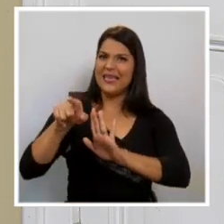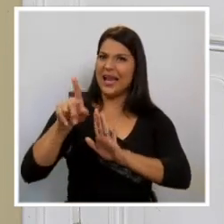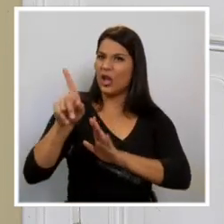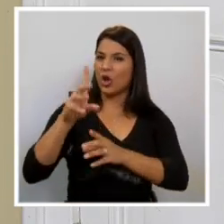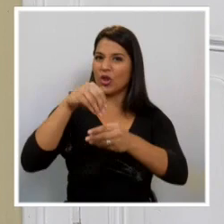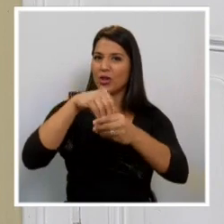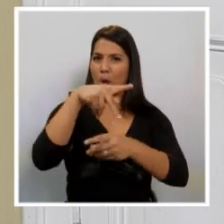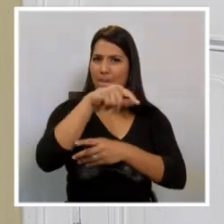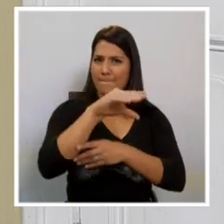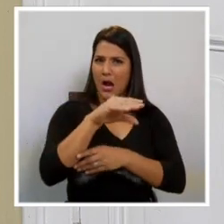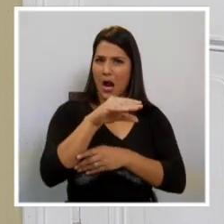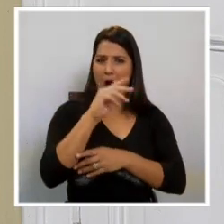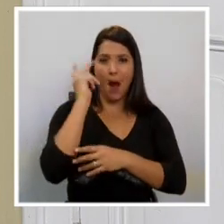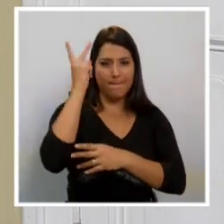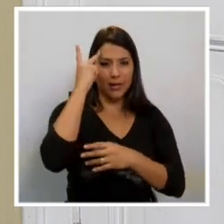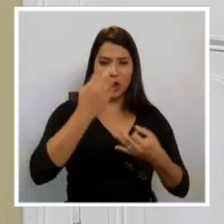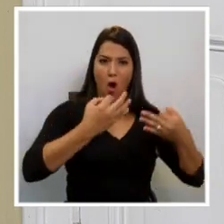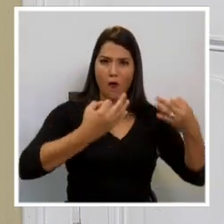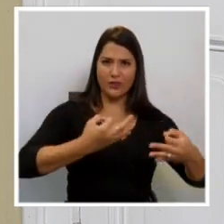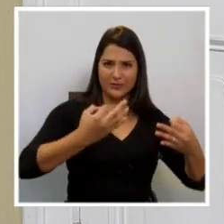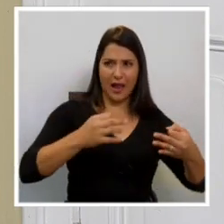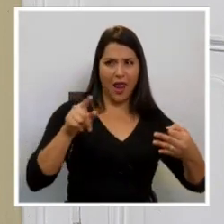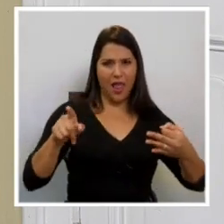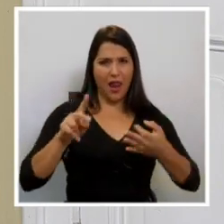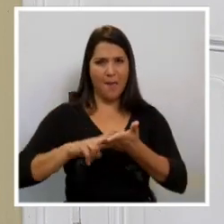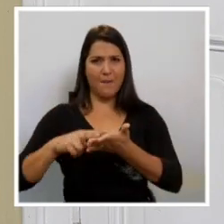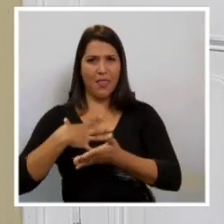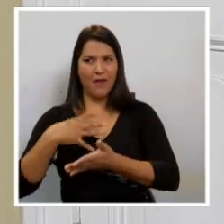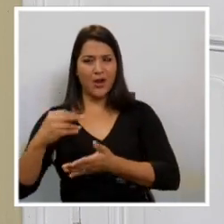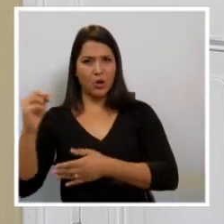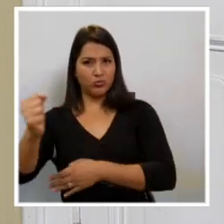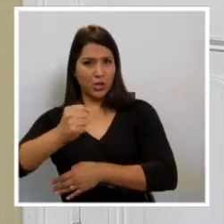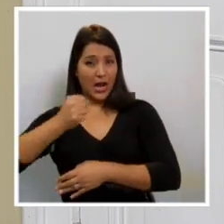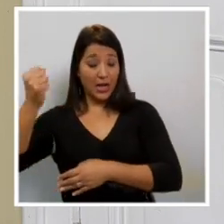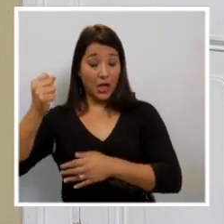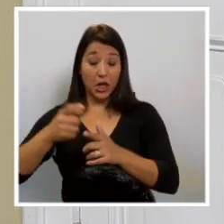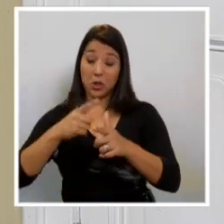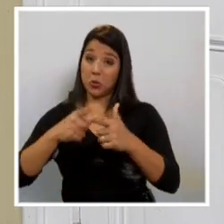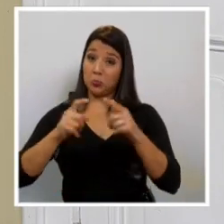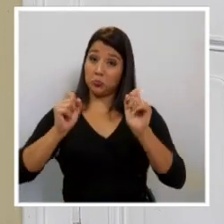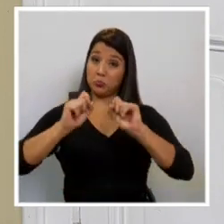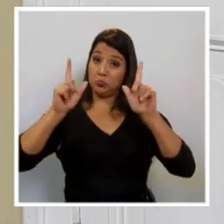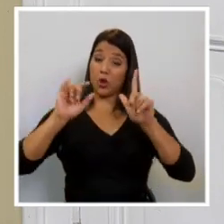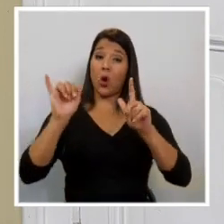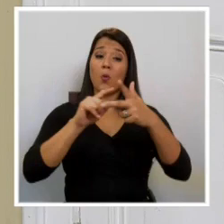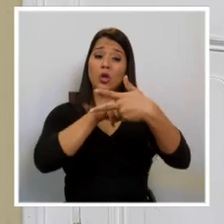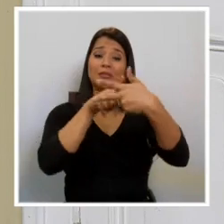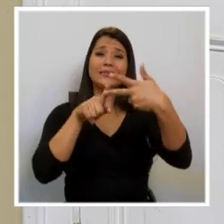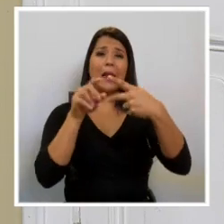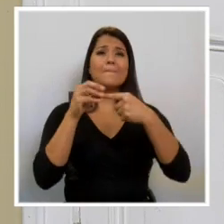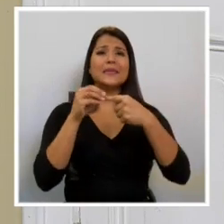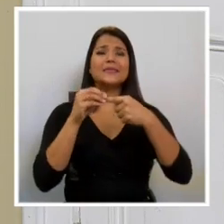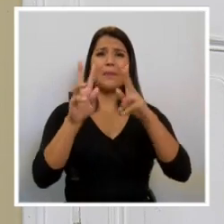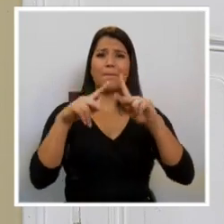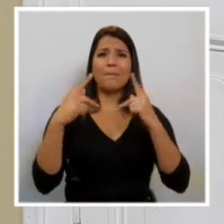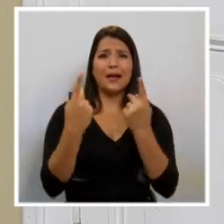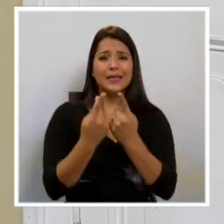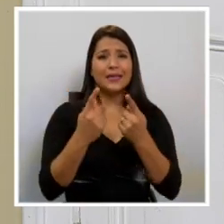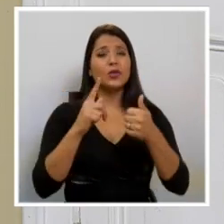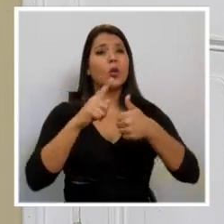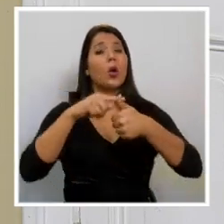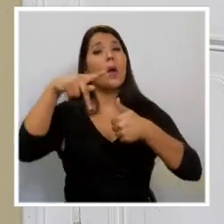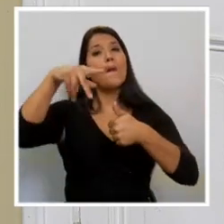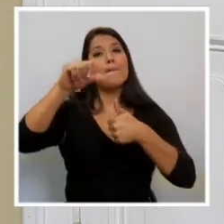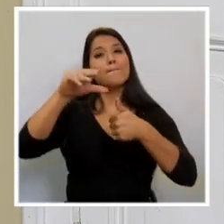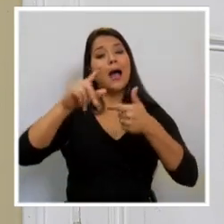PAC. Entonces, me llama mucho la atención cómo las tres principales fuerzas del país, hablemos del PAC, la